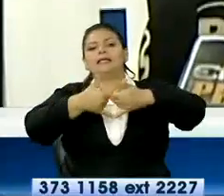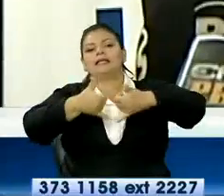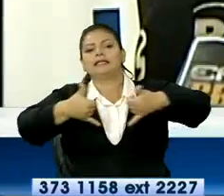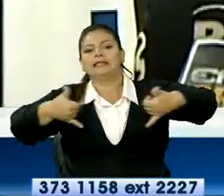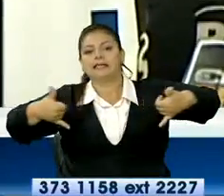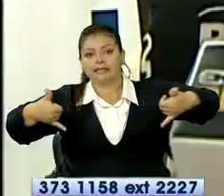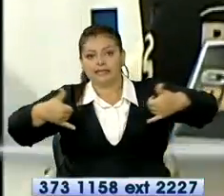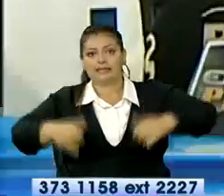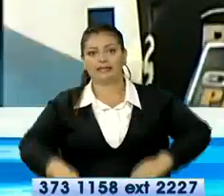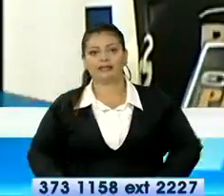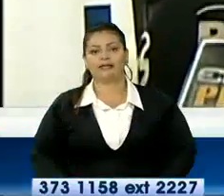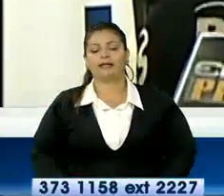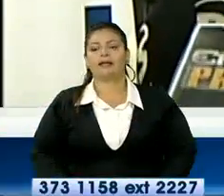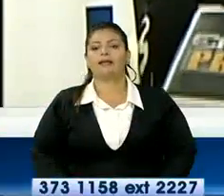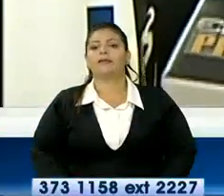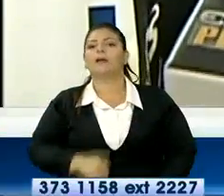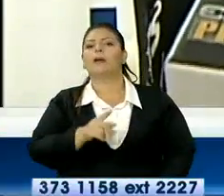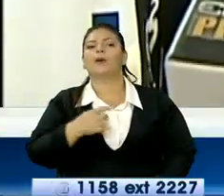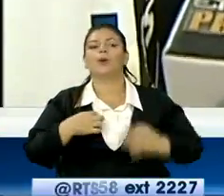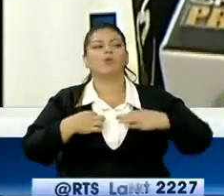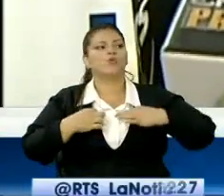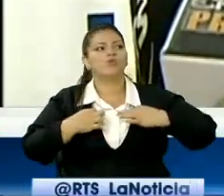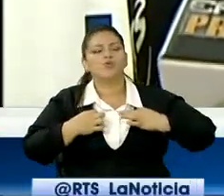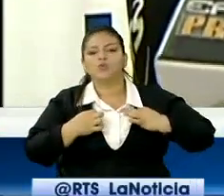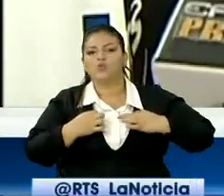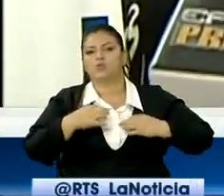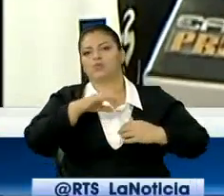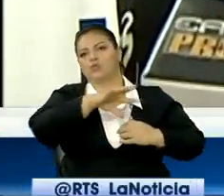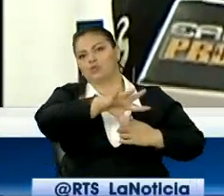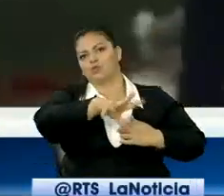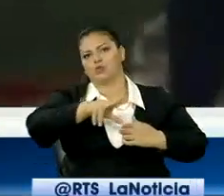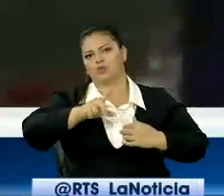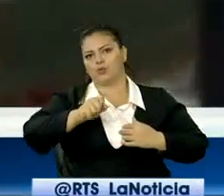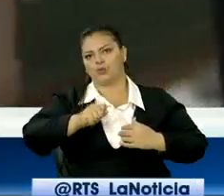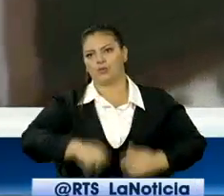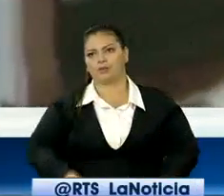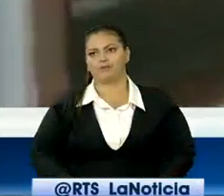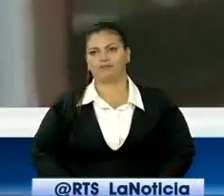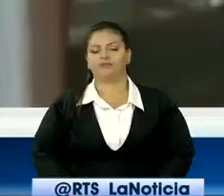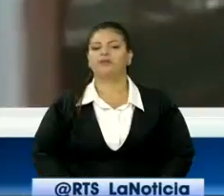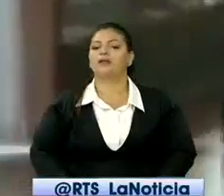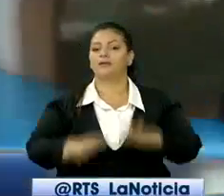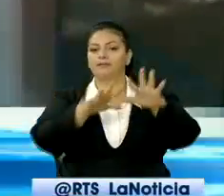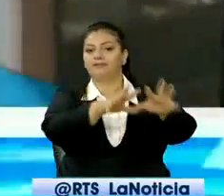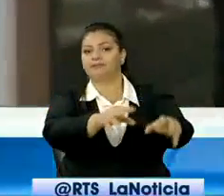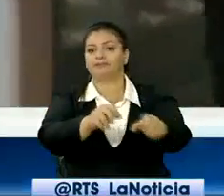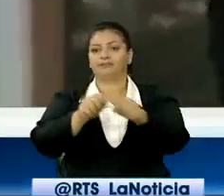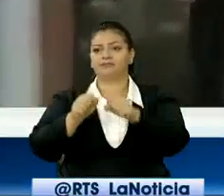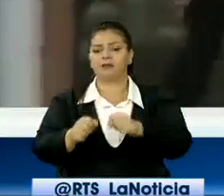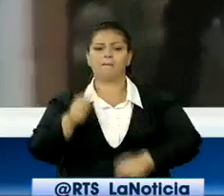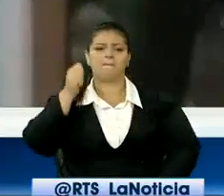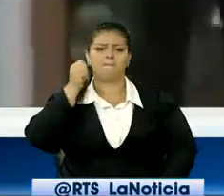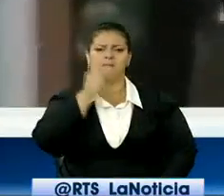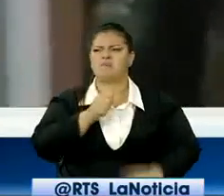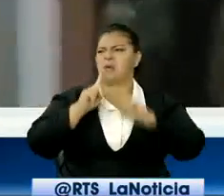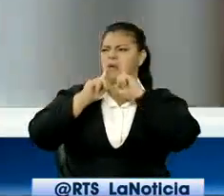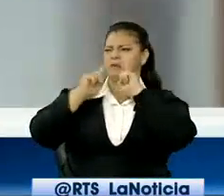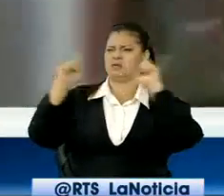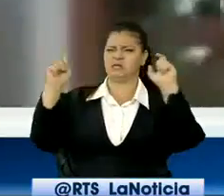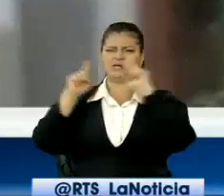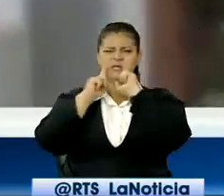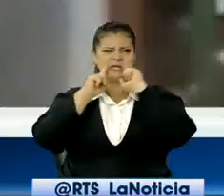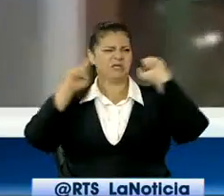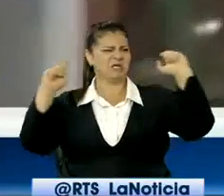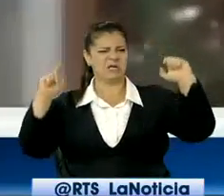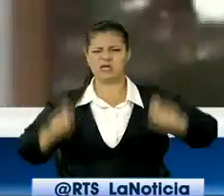pues hasta la unidad policial al exterior del centro comercial, pueden verificar en unos videos que ya están circulando en las redes sociales